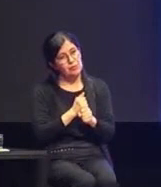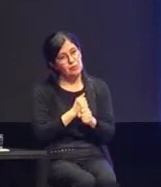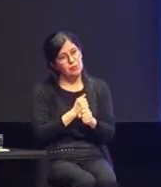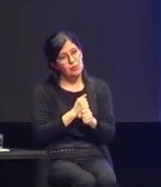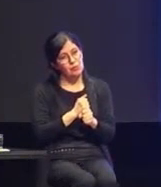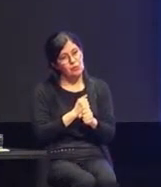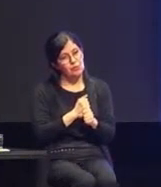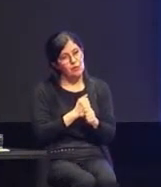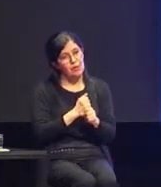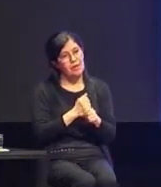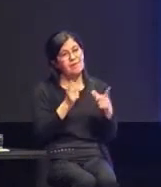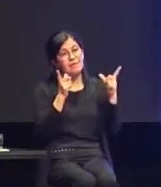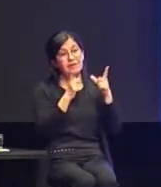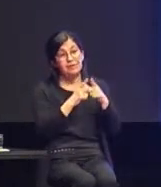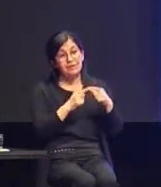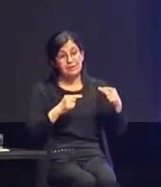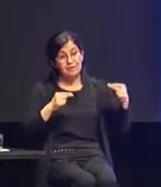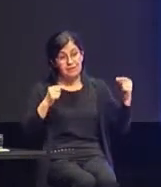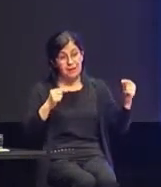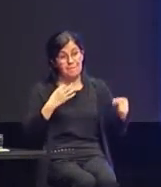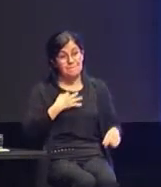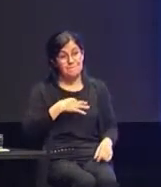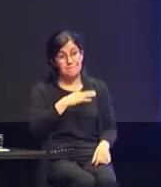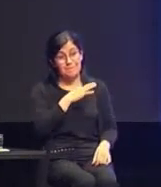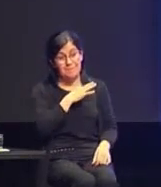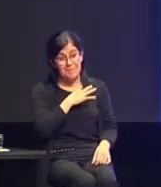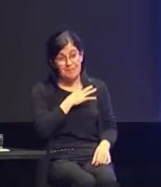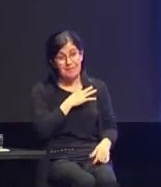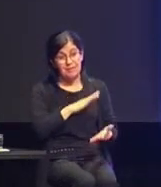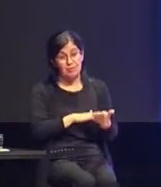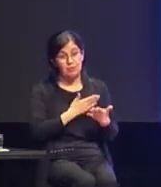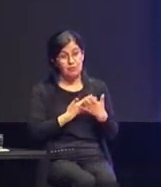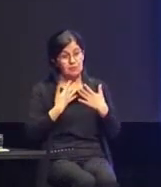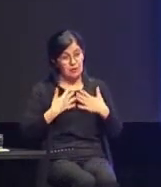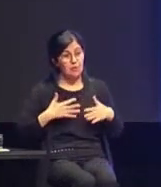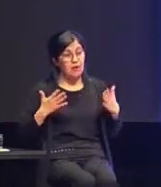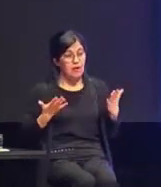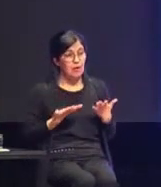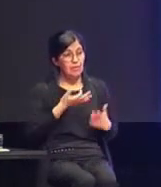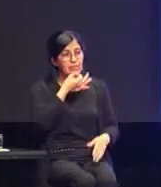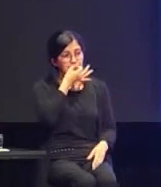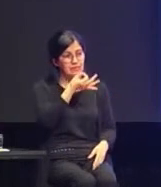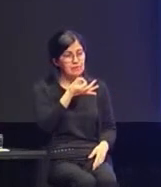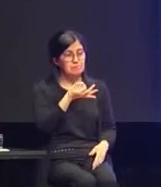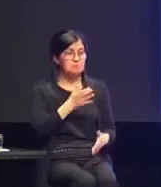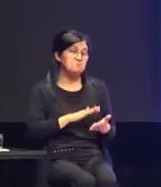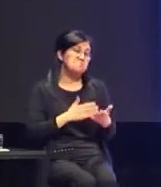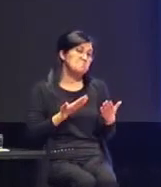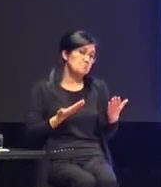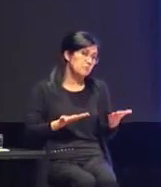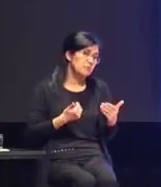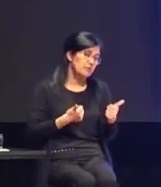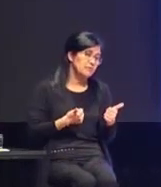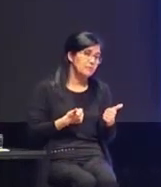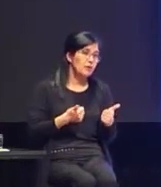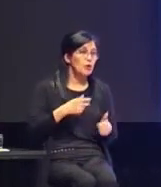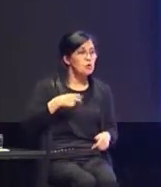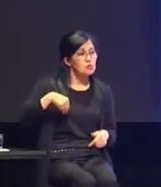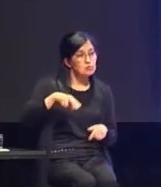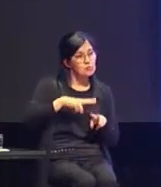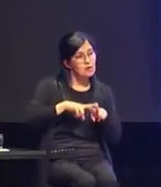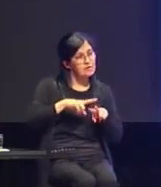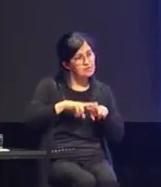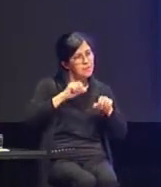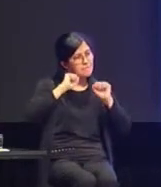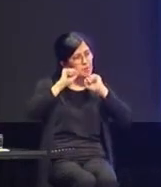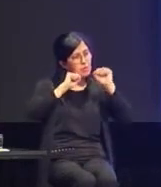si a nivel nacional el ministro actual de Salud nos dice, está bien, vamos a hacer la política